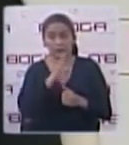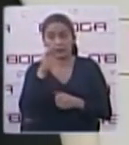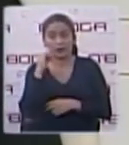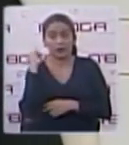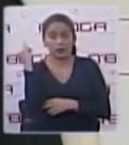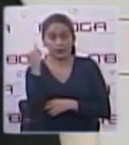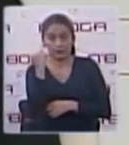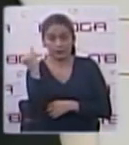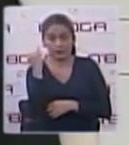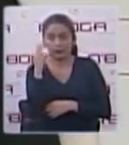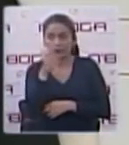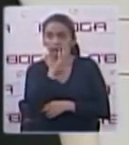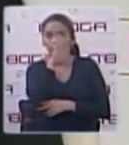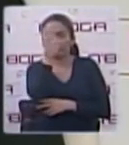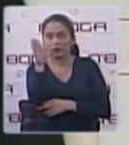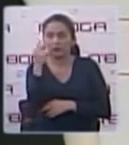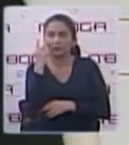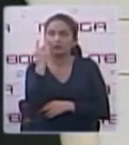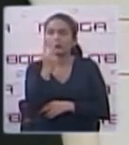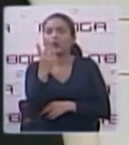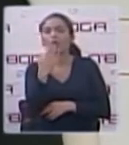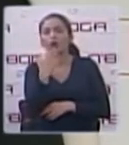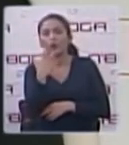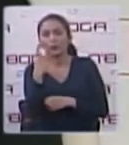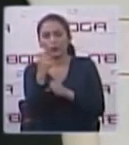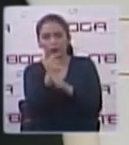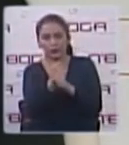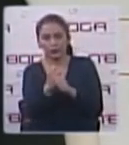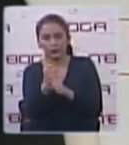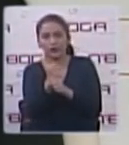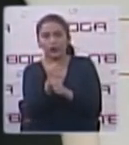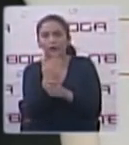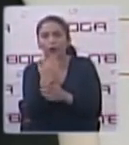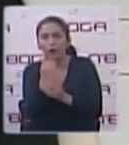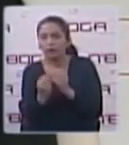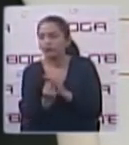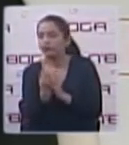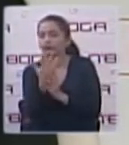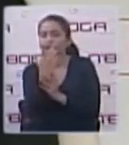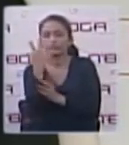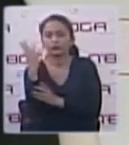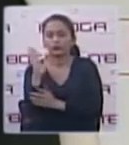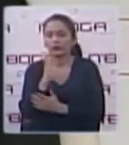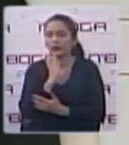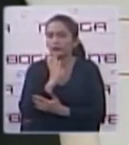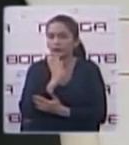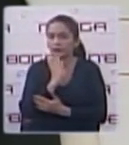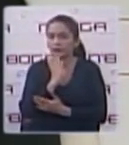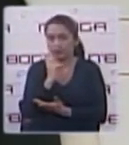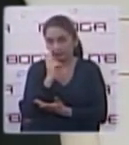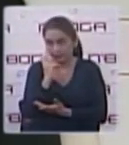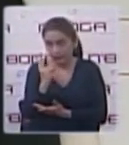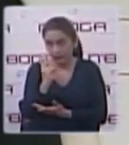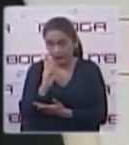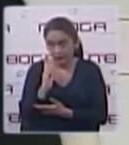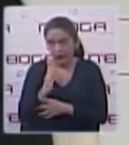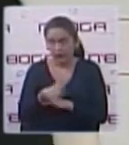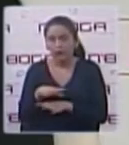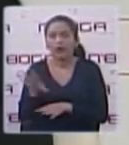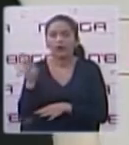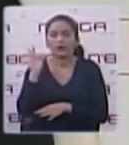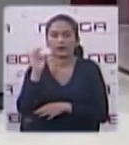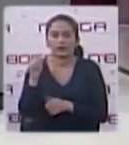ellos benefician el café, ¿no? Nosotros, la mayoría de nuestras líneas es café lavado, que es, te